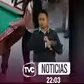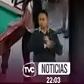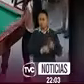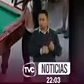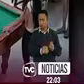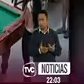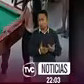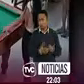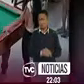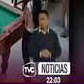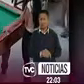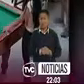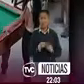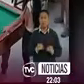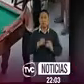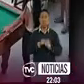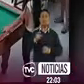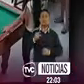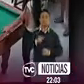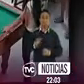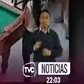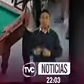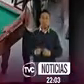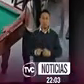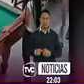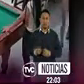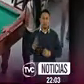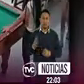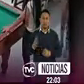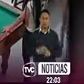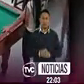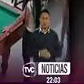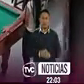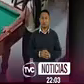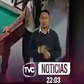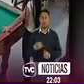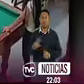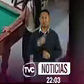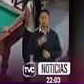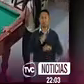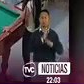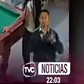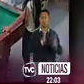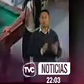violentos. No se tiene mayores detalles de los participantes. Se desconoce si son